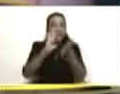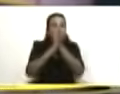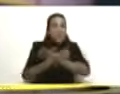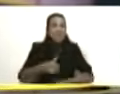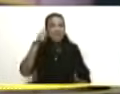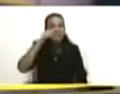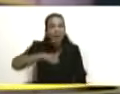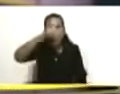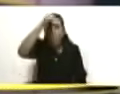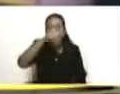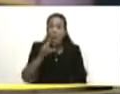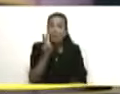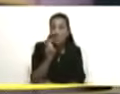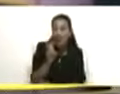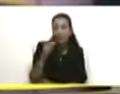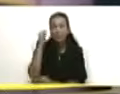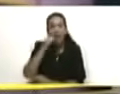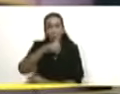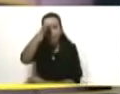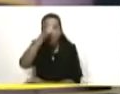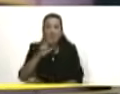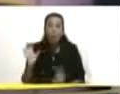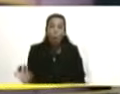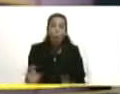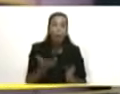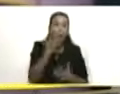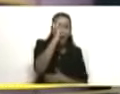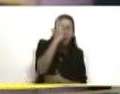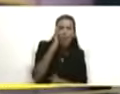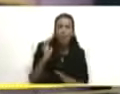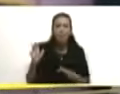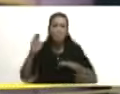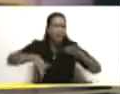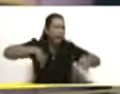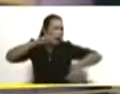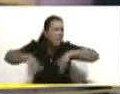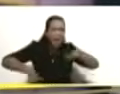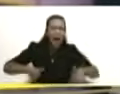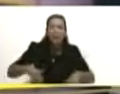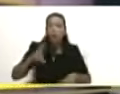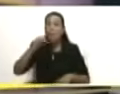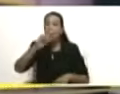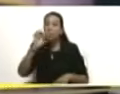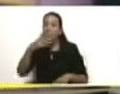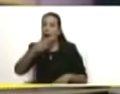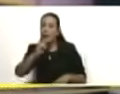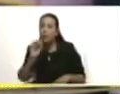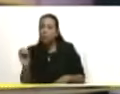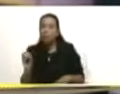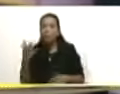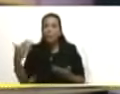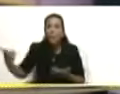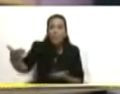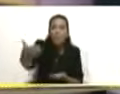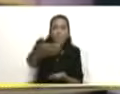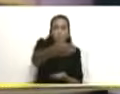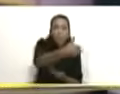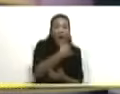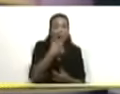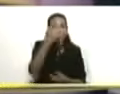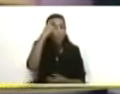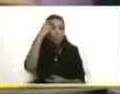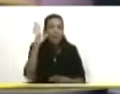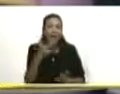que viene para irnos de carnaval, de vacaciones, para la playa. Y el Mostacho Fest justamente recoge estas fechas que